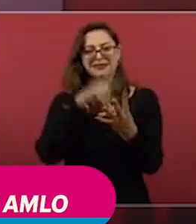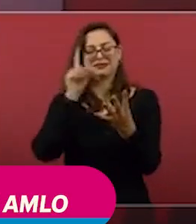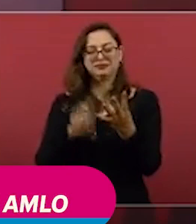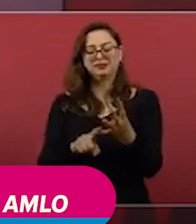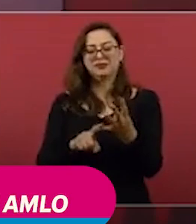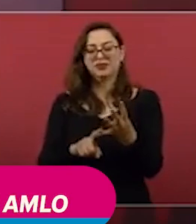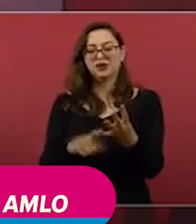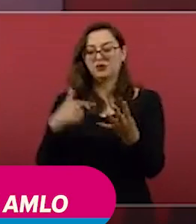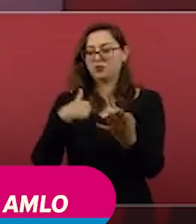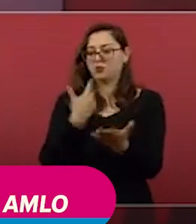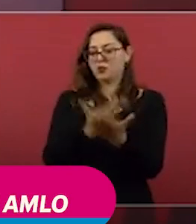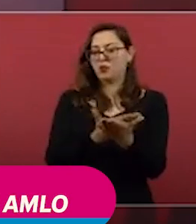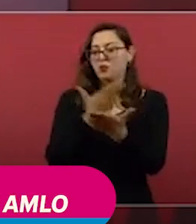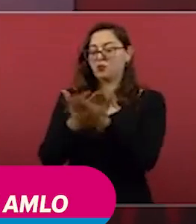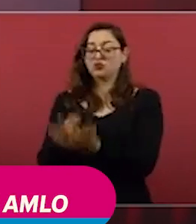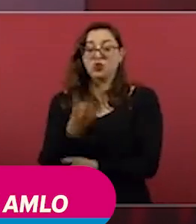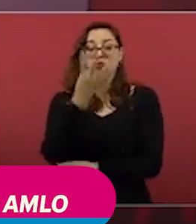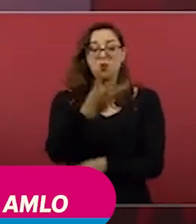propuse a cuatro